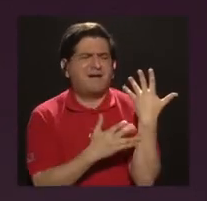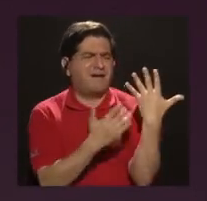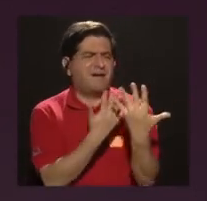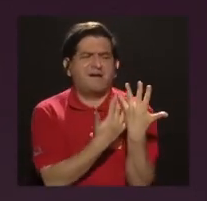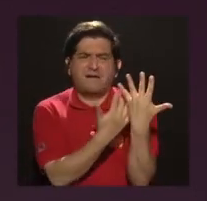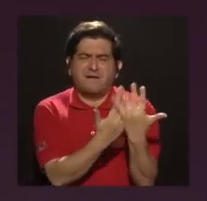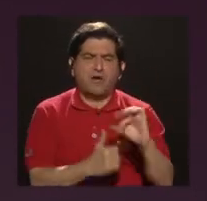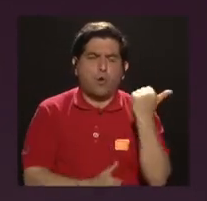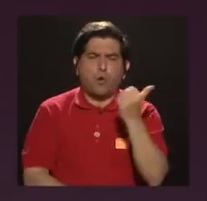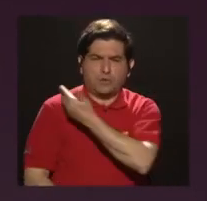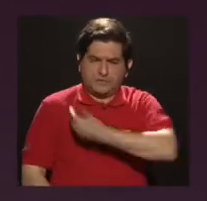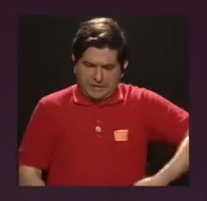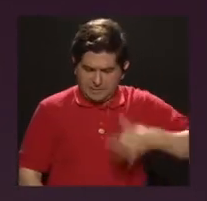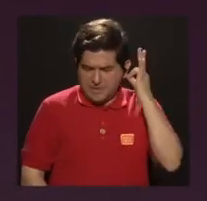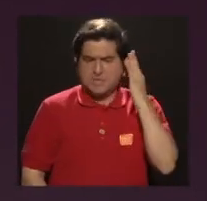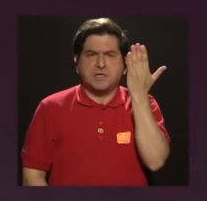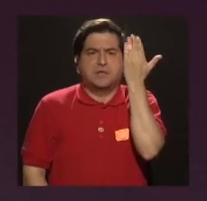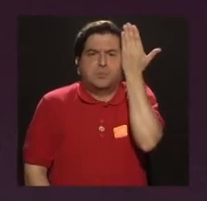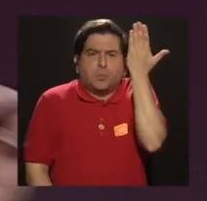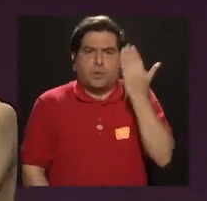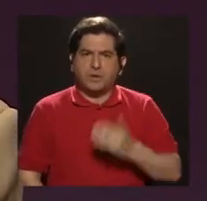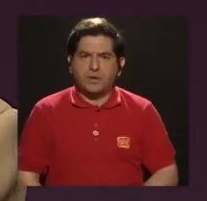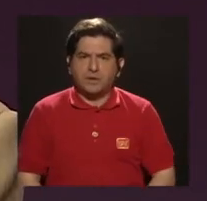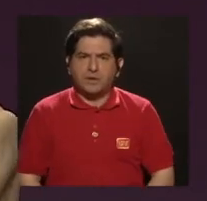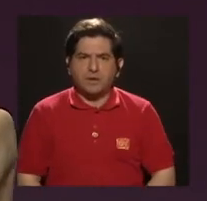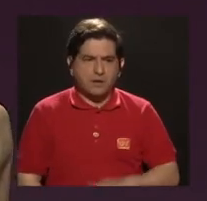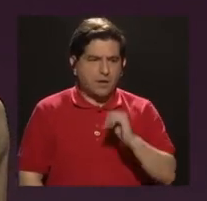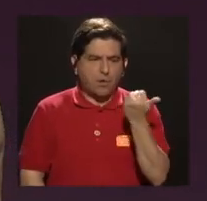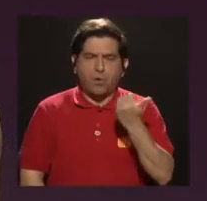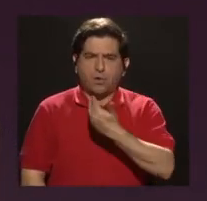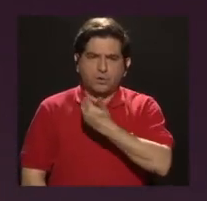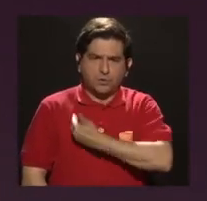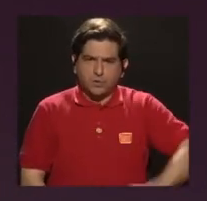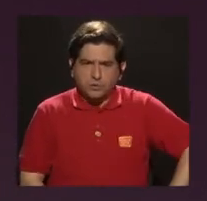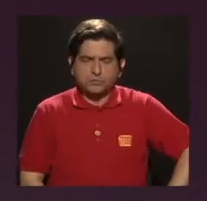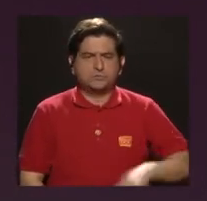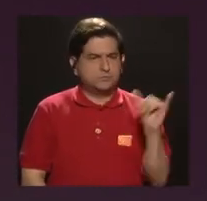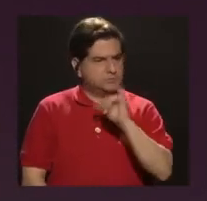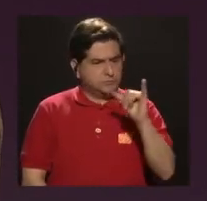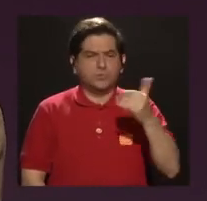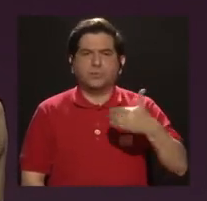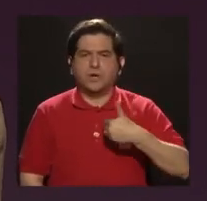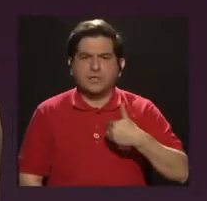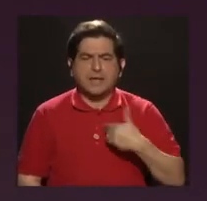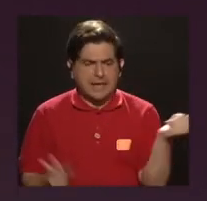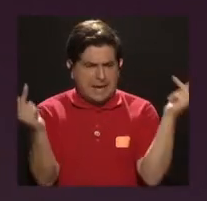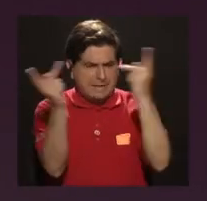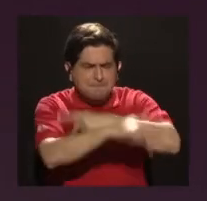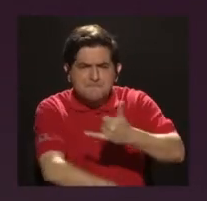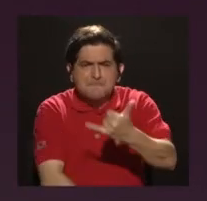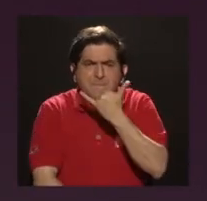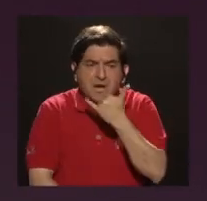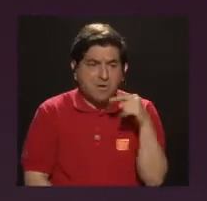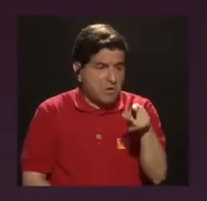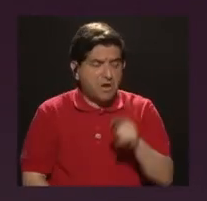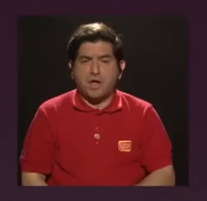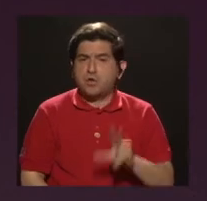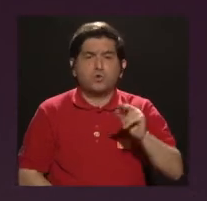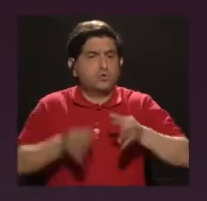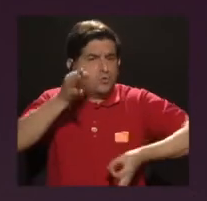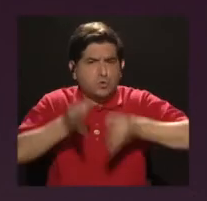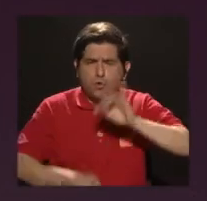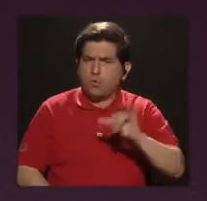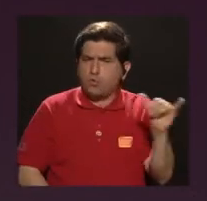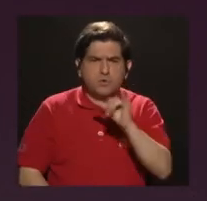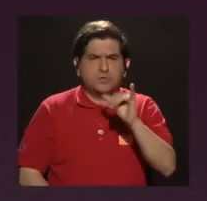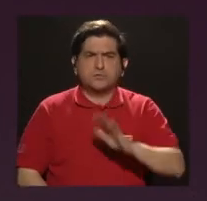otra presidenta cuando muchos otros presidentes también han tenido peores errores ya ellos no se les juzga con